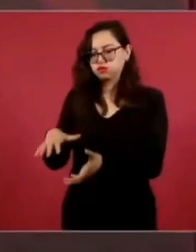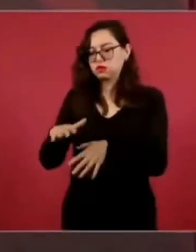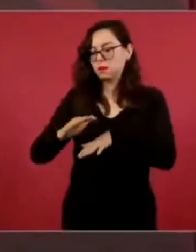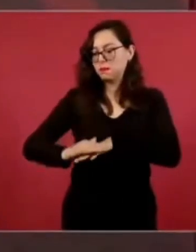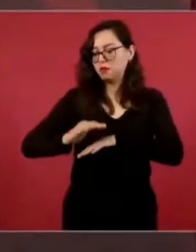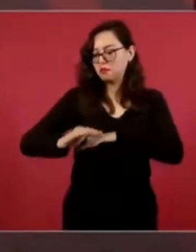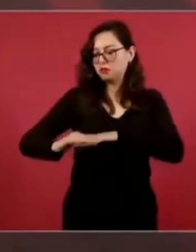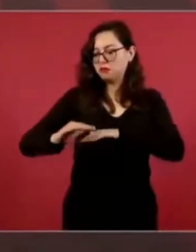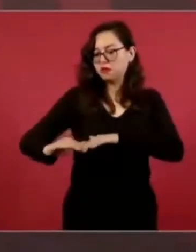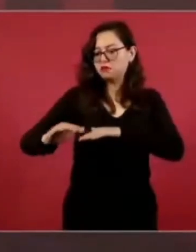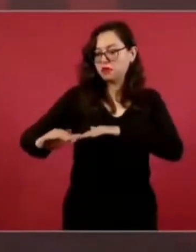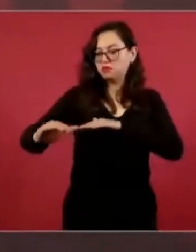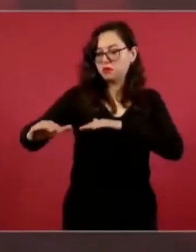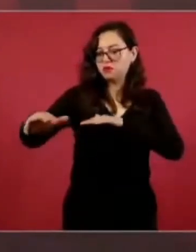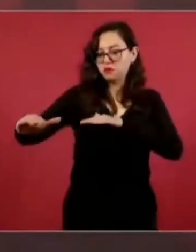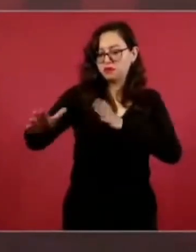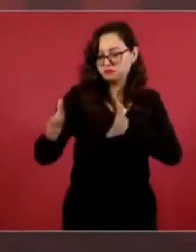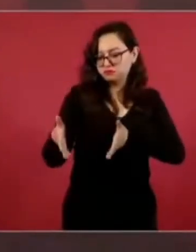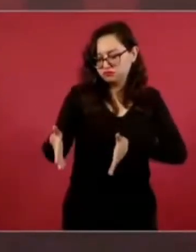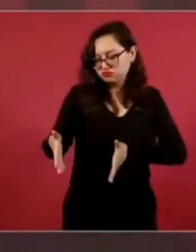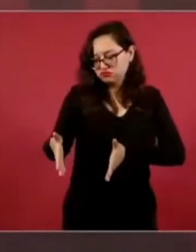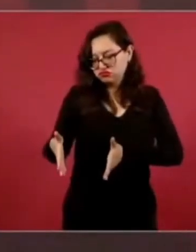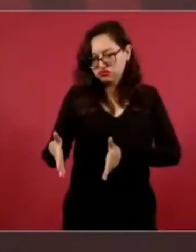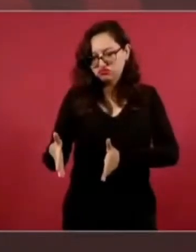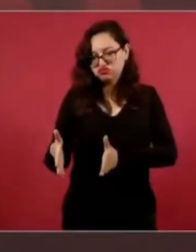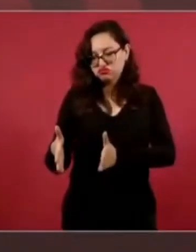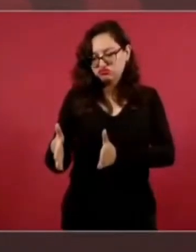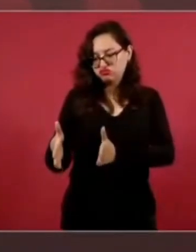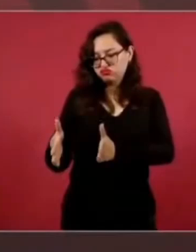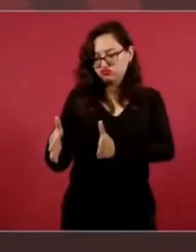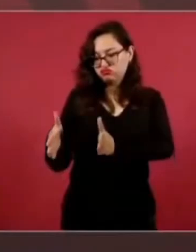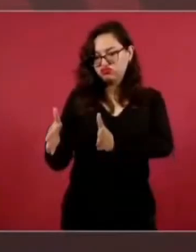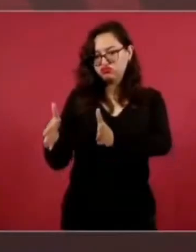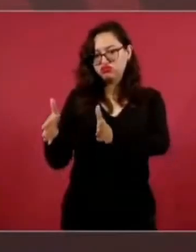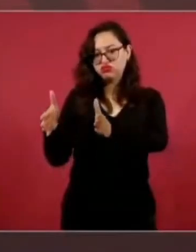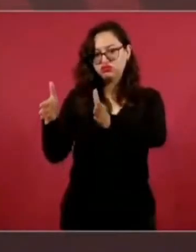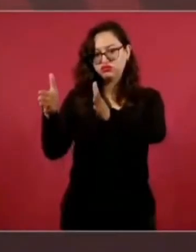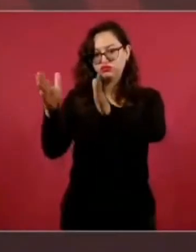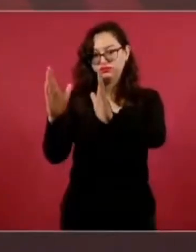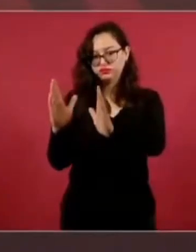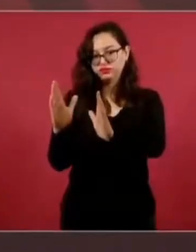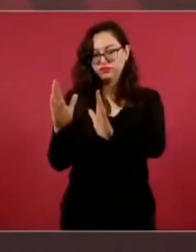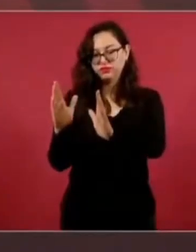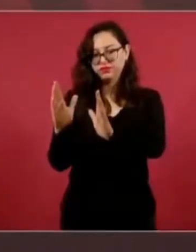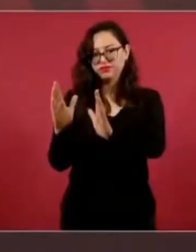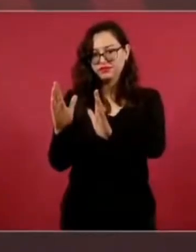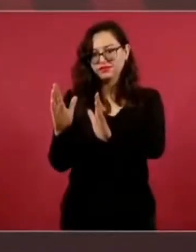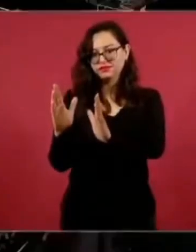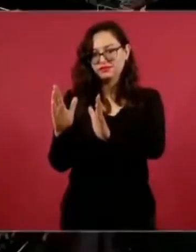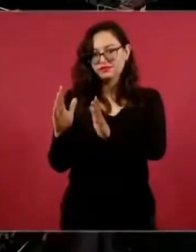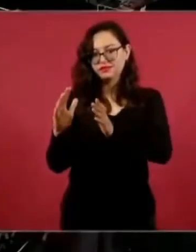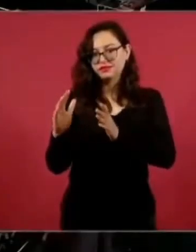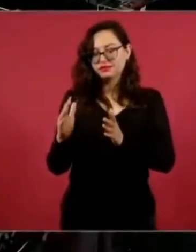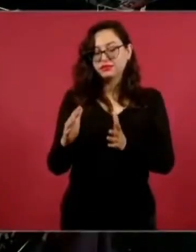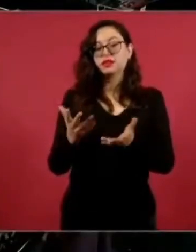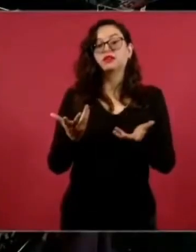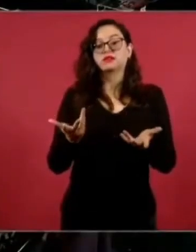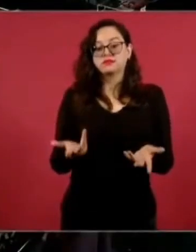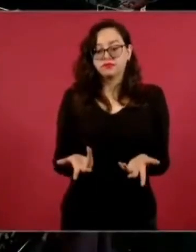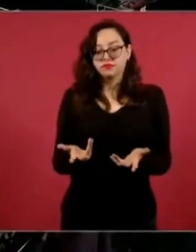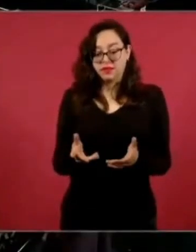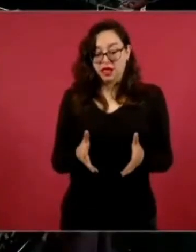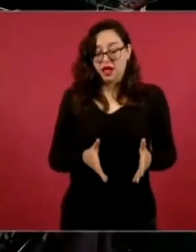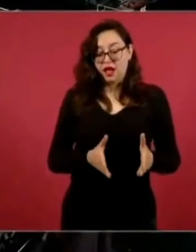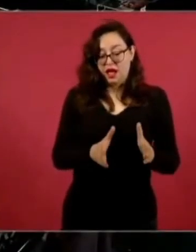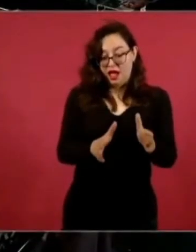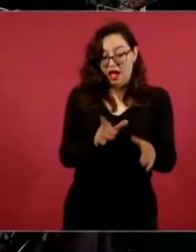camellón, el bordo, y iba haciendo el canal. Y el canal se